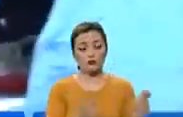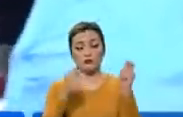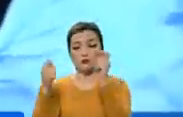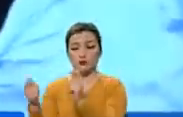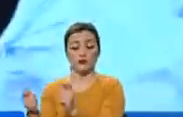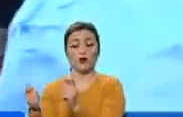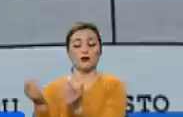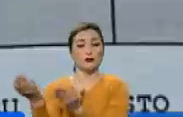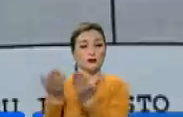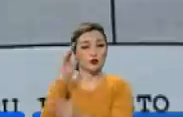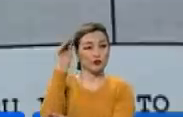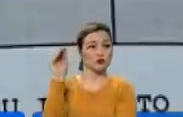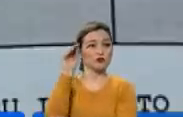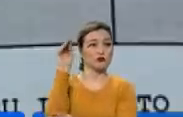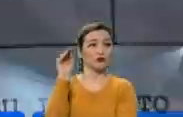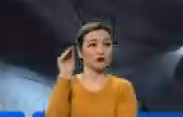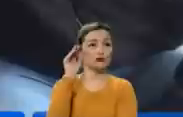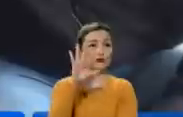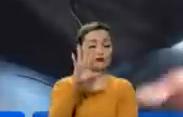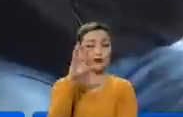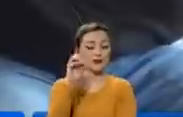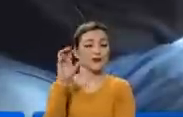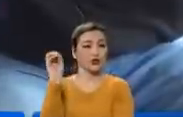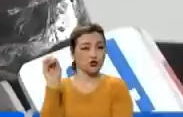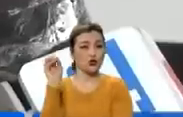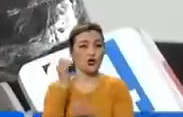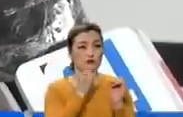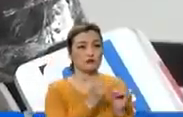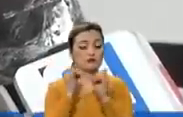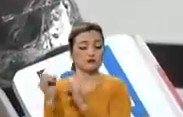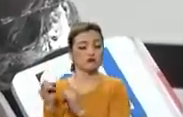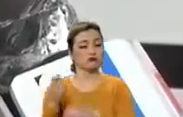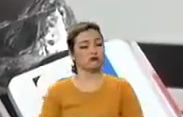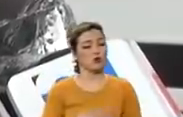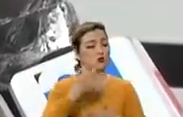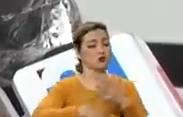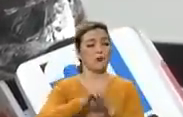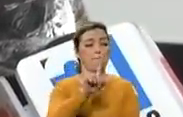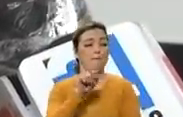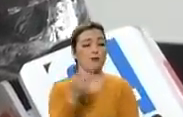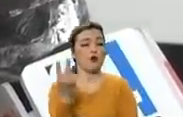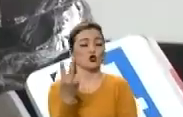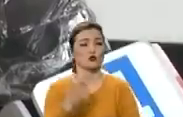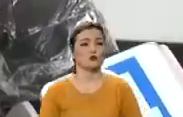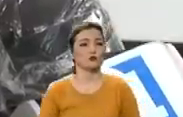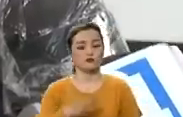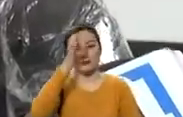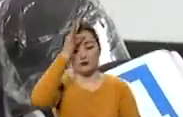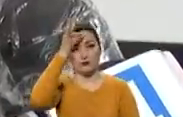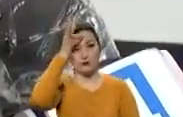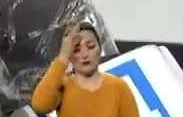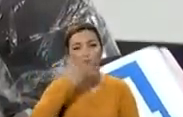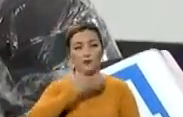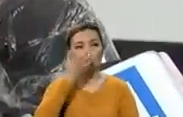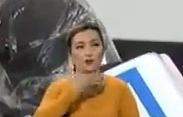por el servicio ambulatorio les cobraron $500 por cada uno. Al hospital regional de Ambato está a media cuadra y